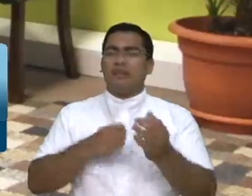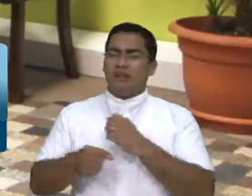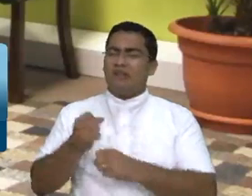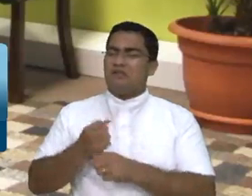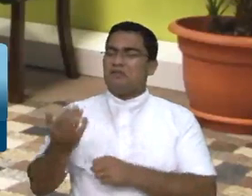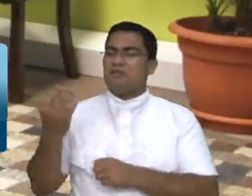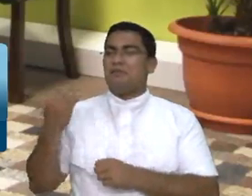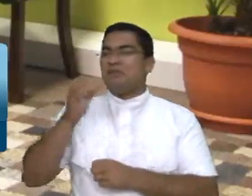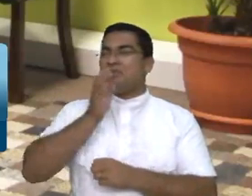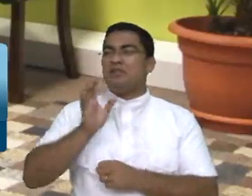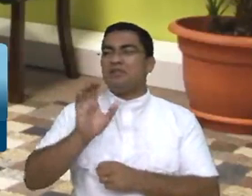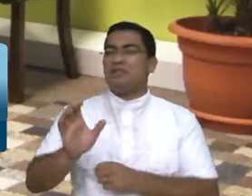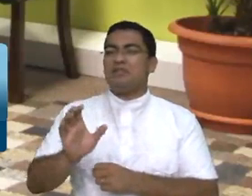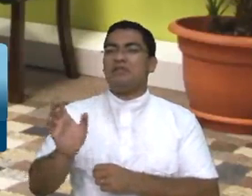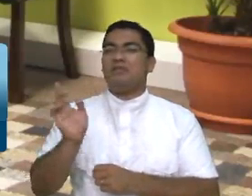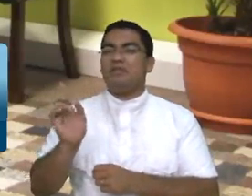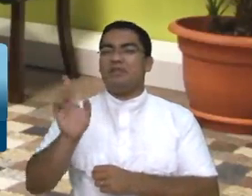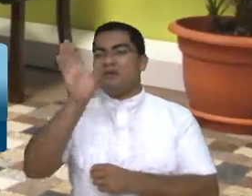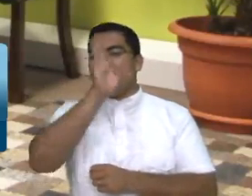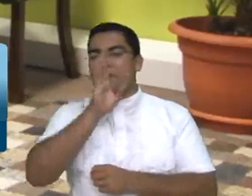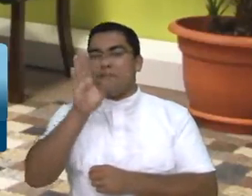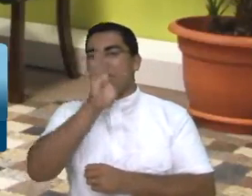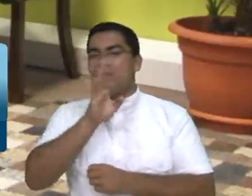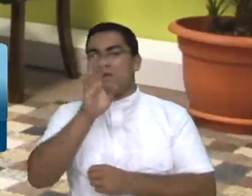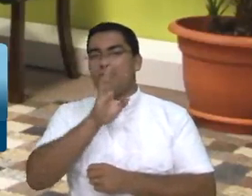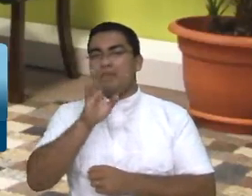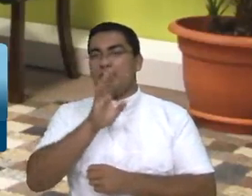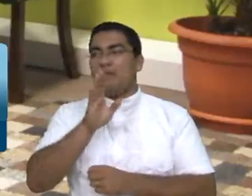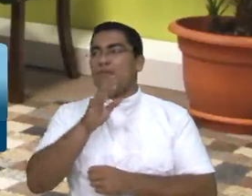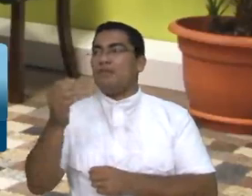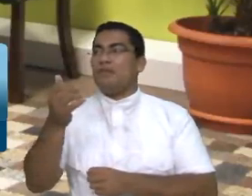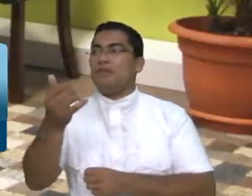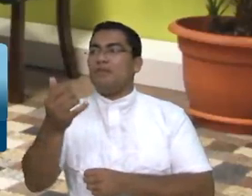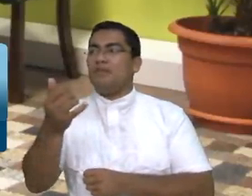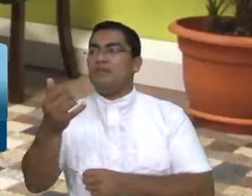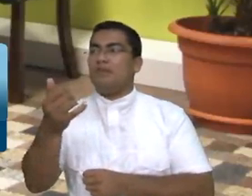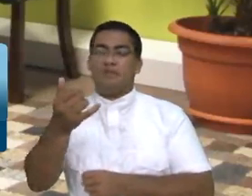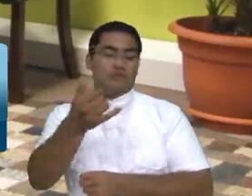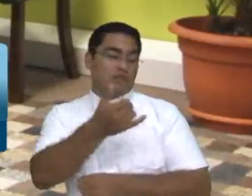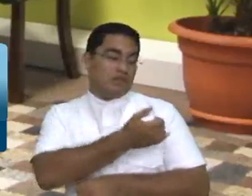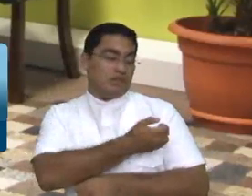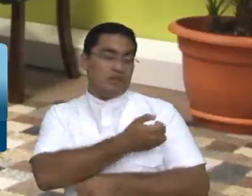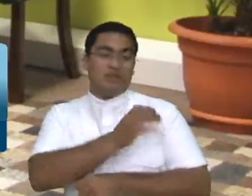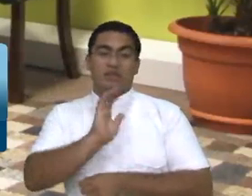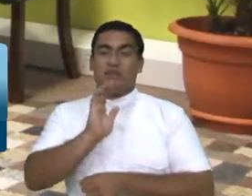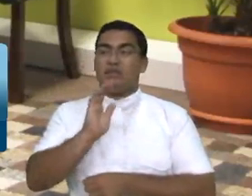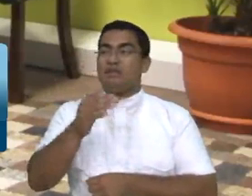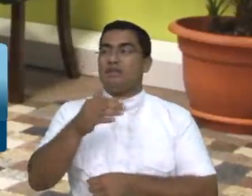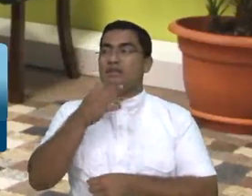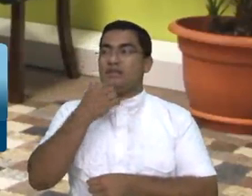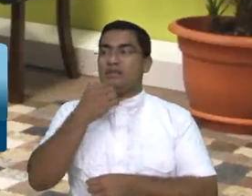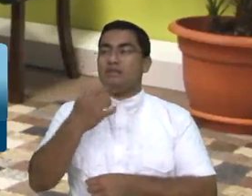tuvimos un niño de Bluefield, por ejemplo, que le pusieron la vacuna. O sea, a los 2 meses empezaron a ponerle vacunas que son